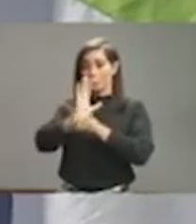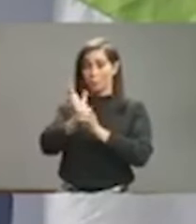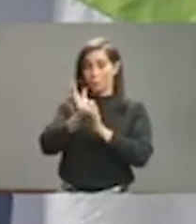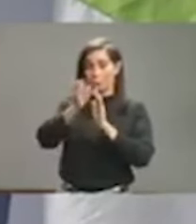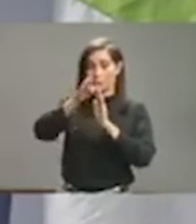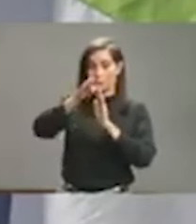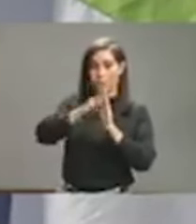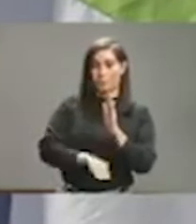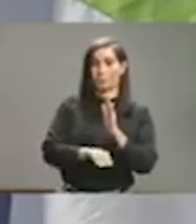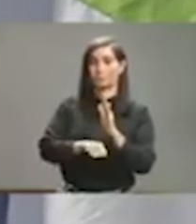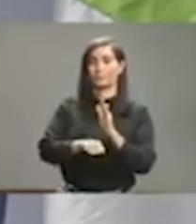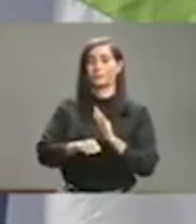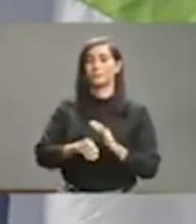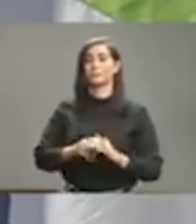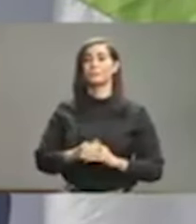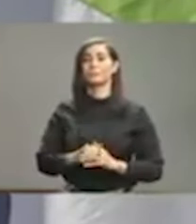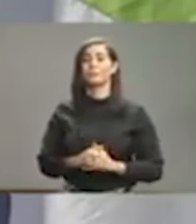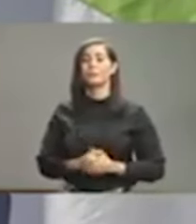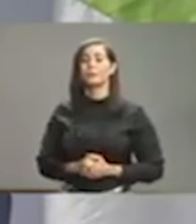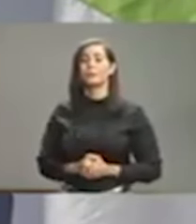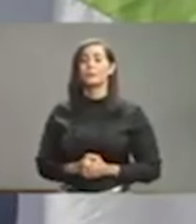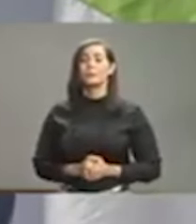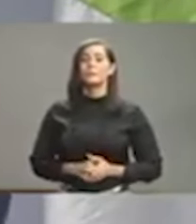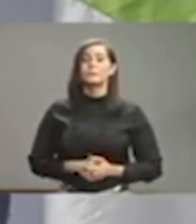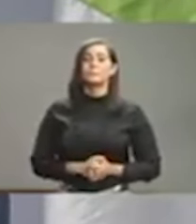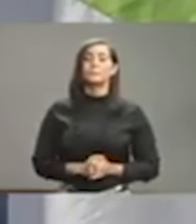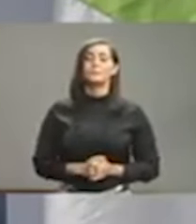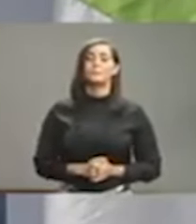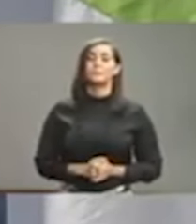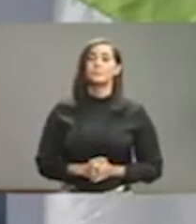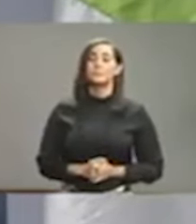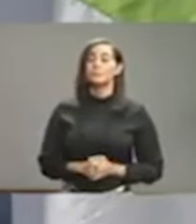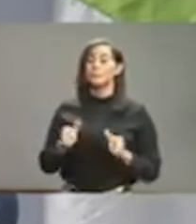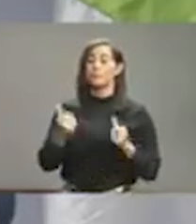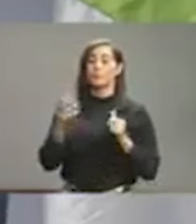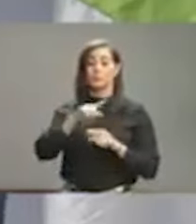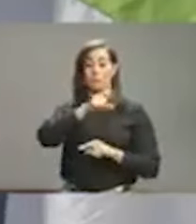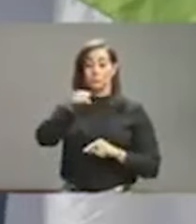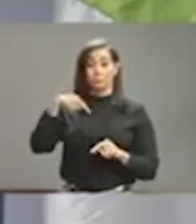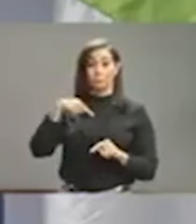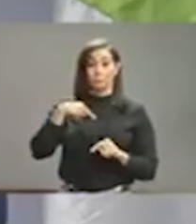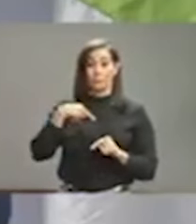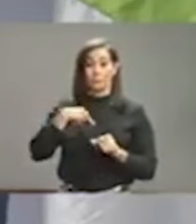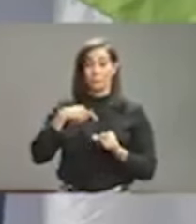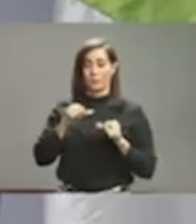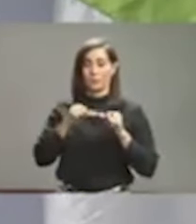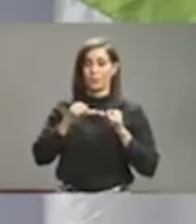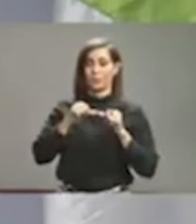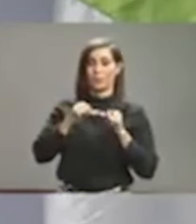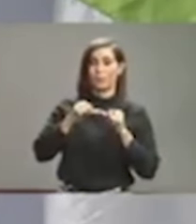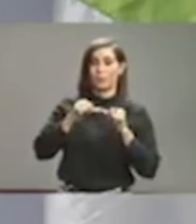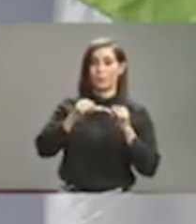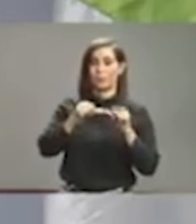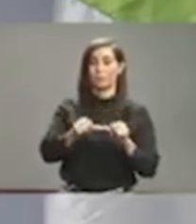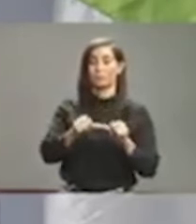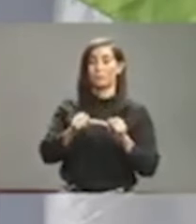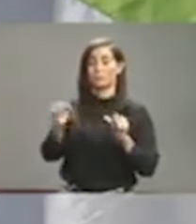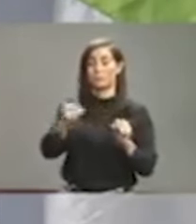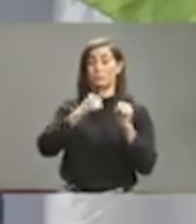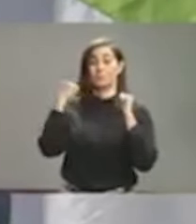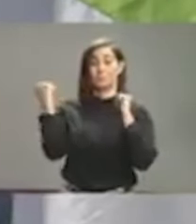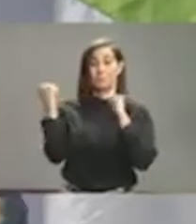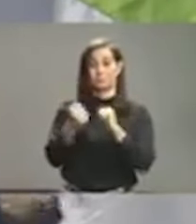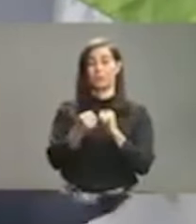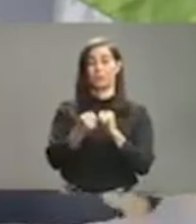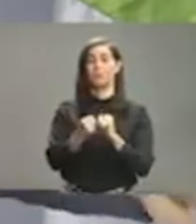a esta enfermedad que nos abate. Si nosotros aumentamos estas medidas, tengan